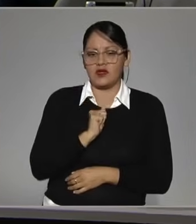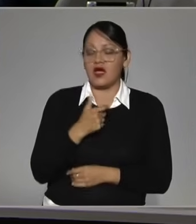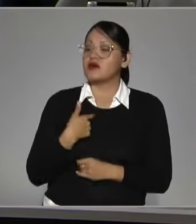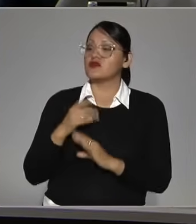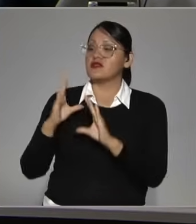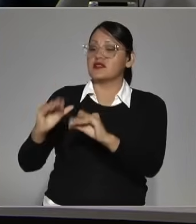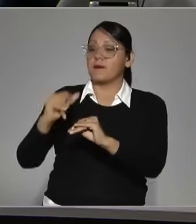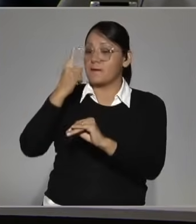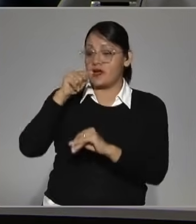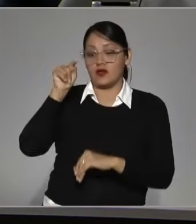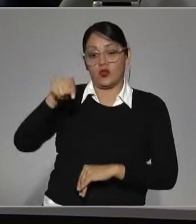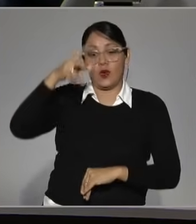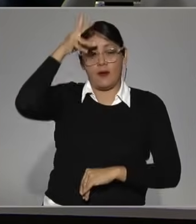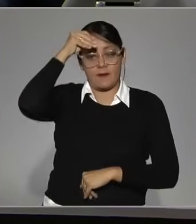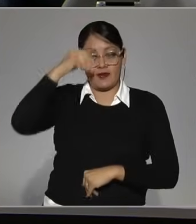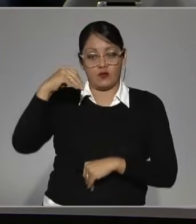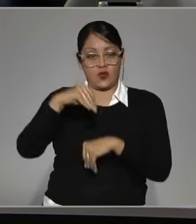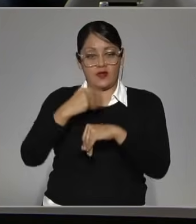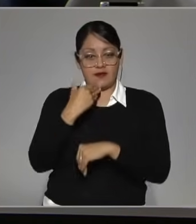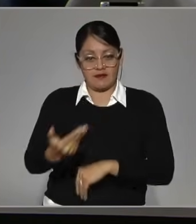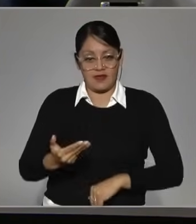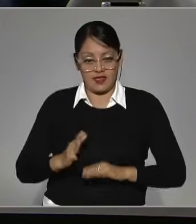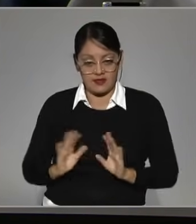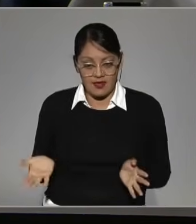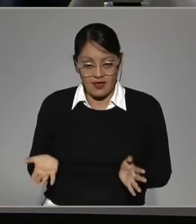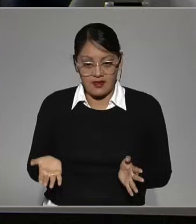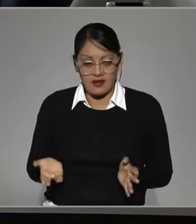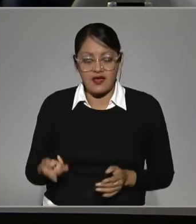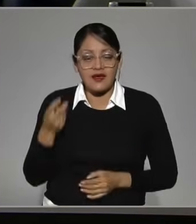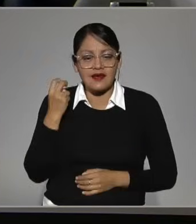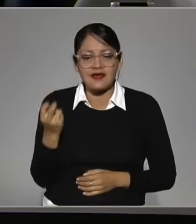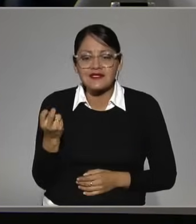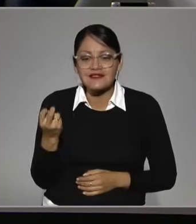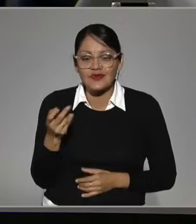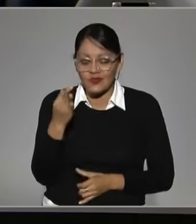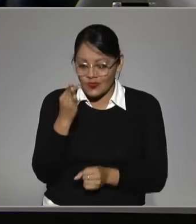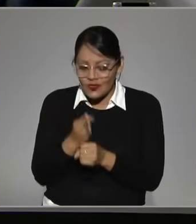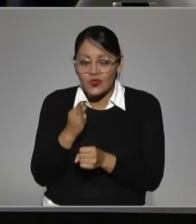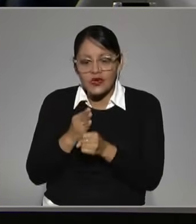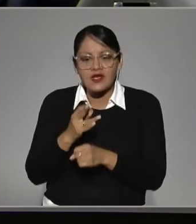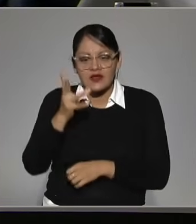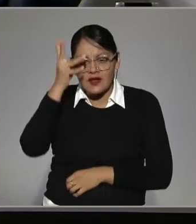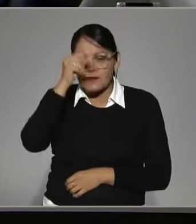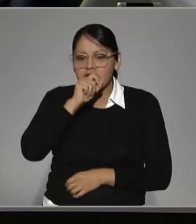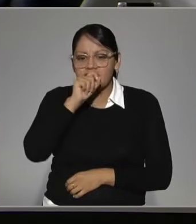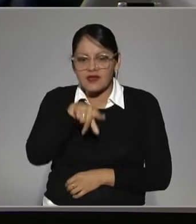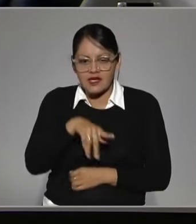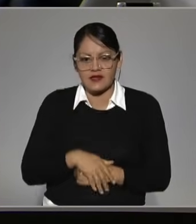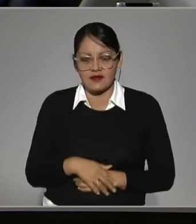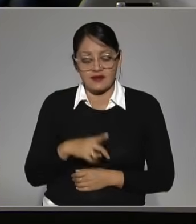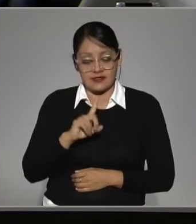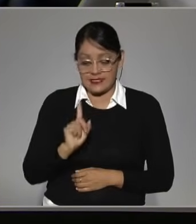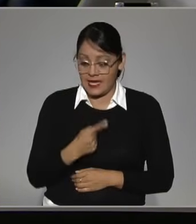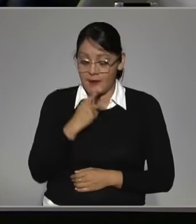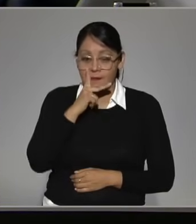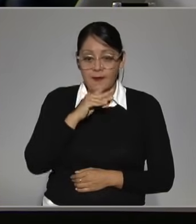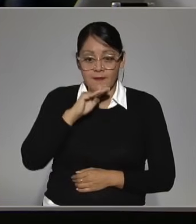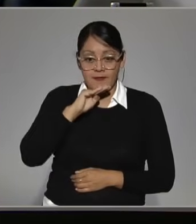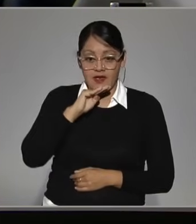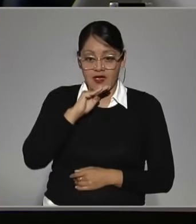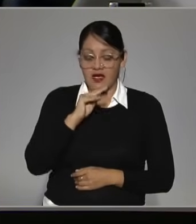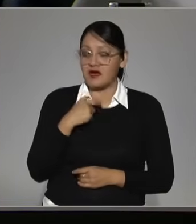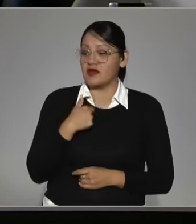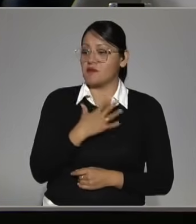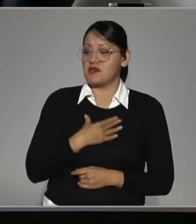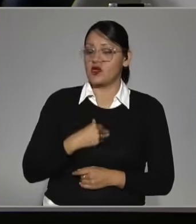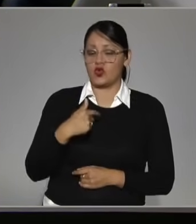enseñar para que aprendas a comportarte en la vida. En ese momento yo también estoy aprendiendo. Entonces, ser padre no es solamente de que a mis hijos